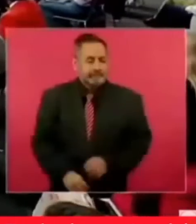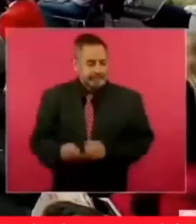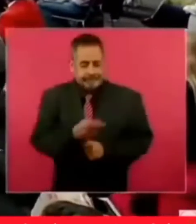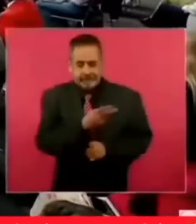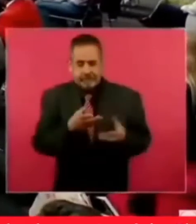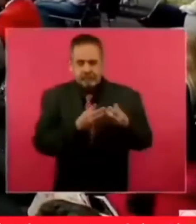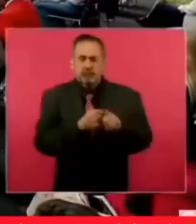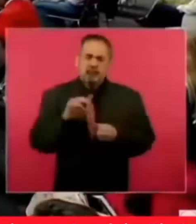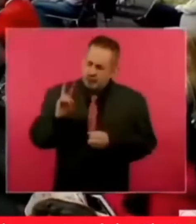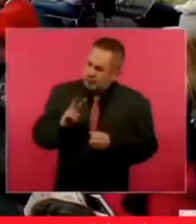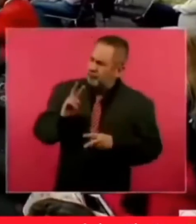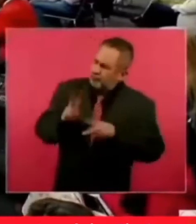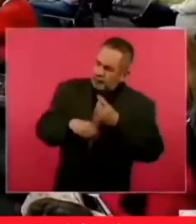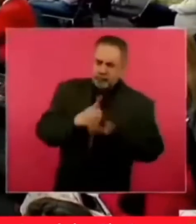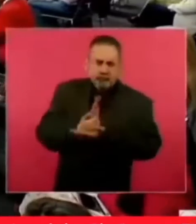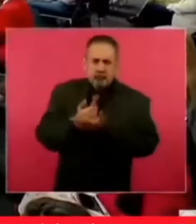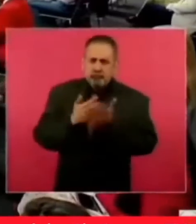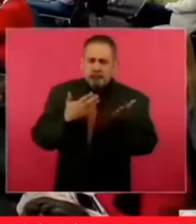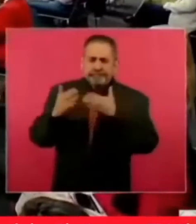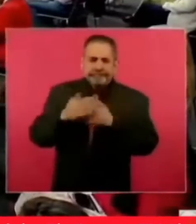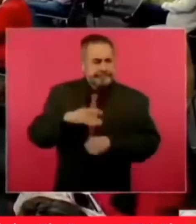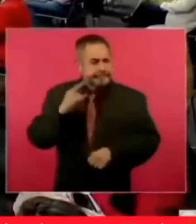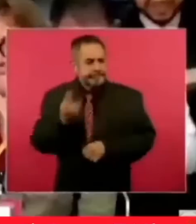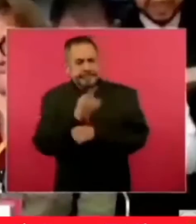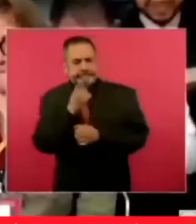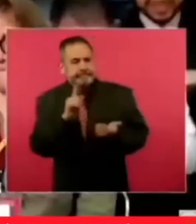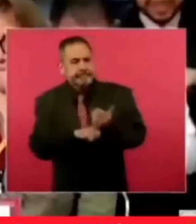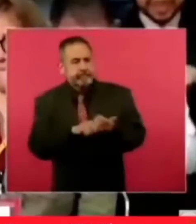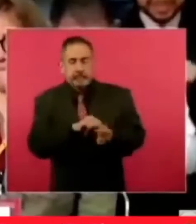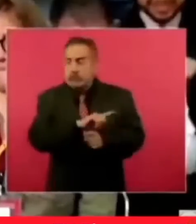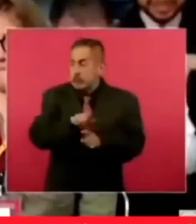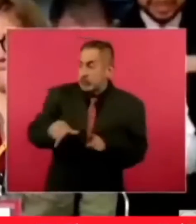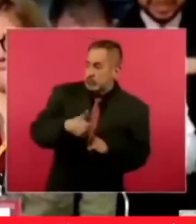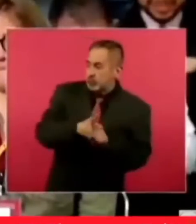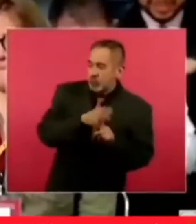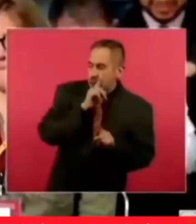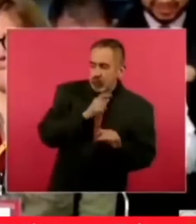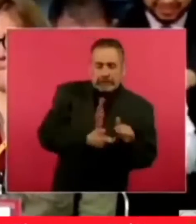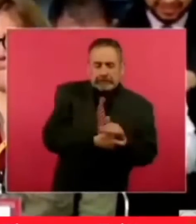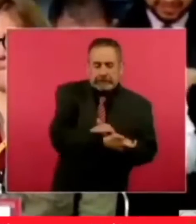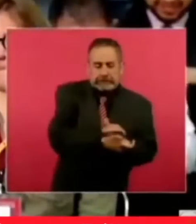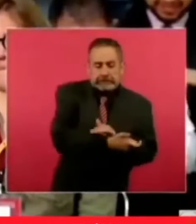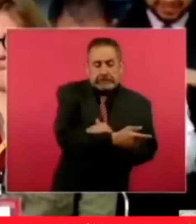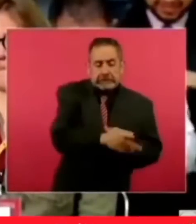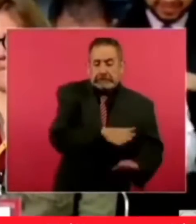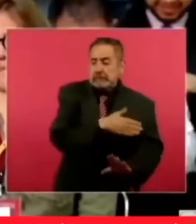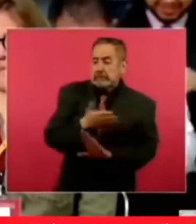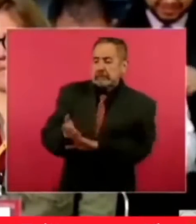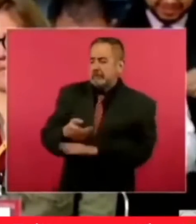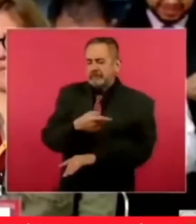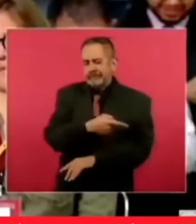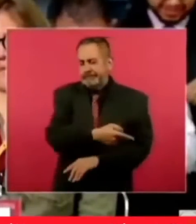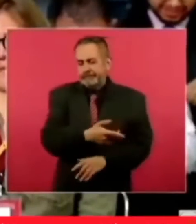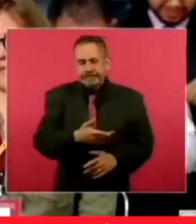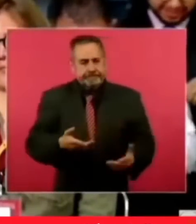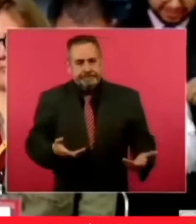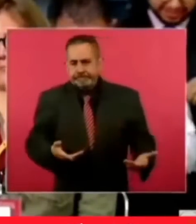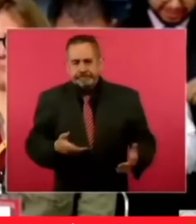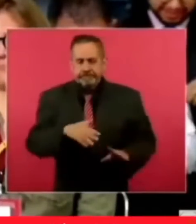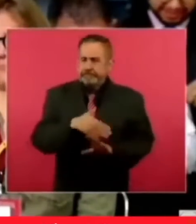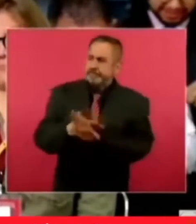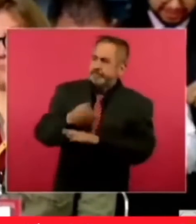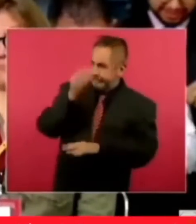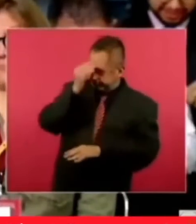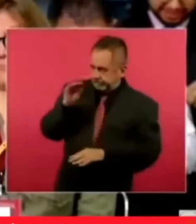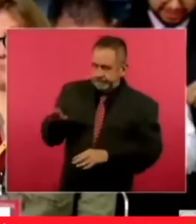para sacar adelante al país y al final pues están financiando por debajo de la mesa también estas campañas de